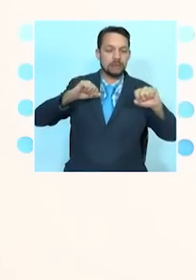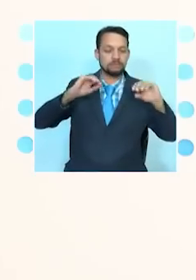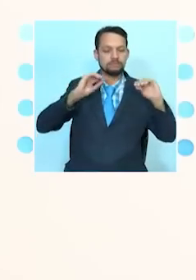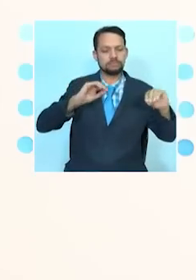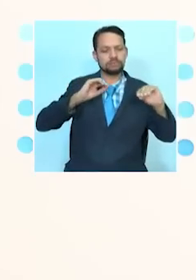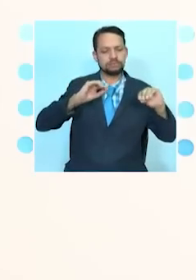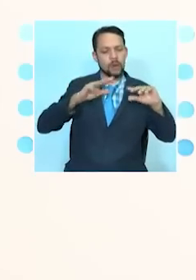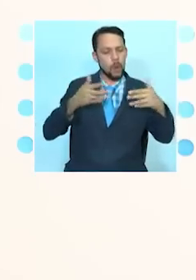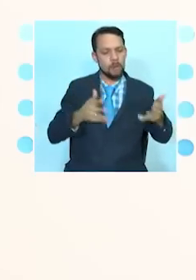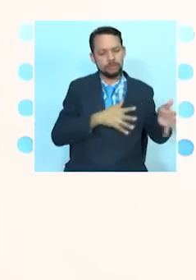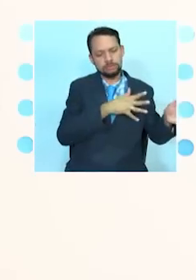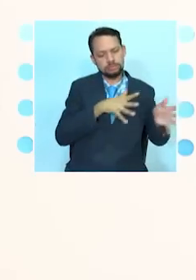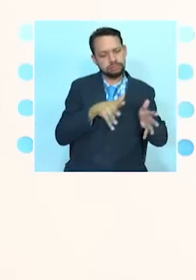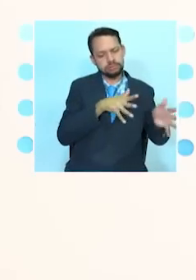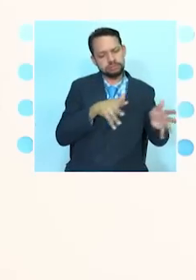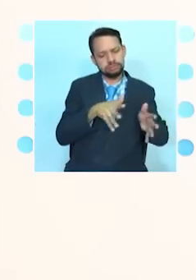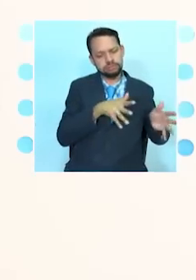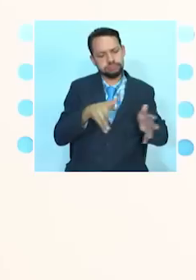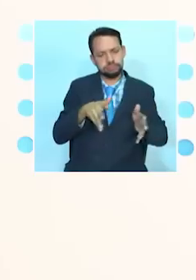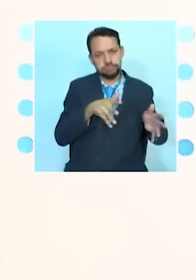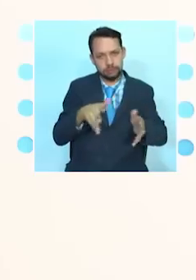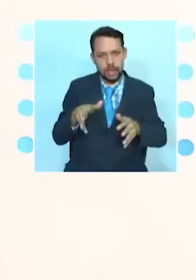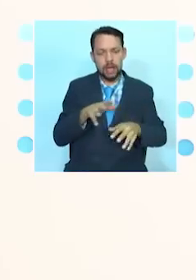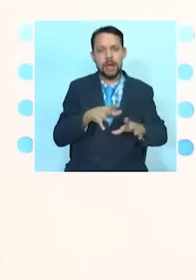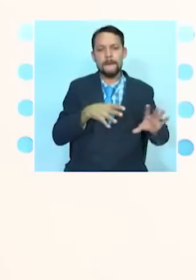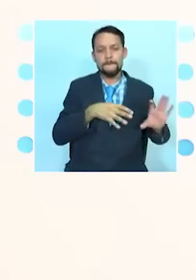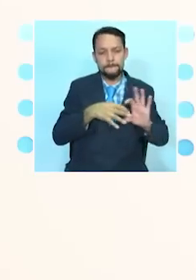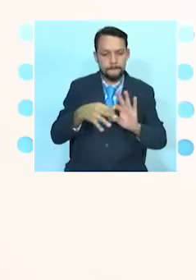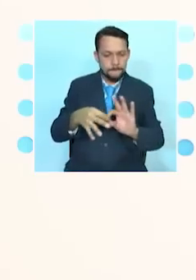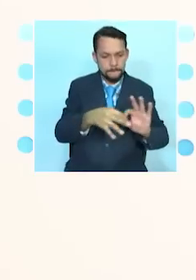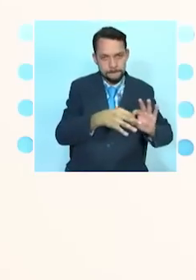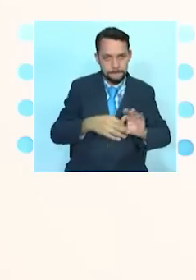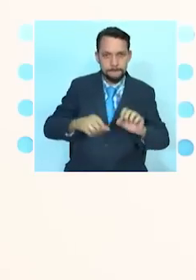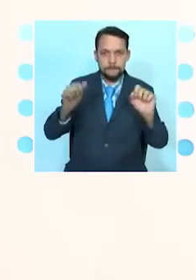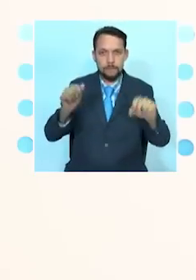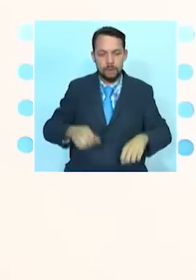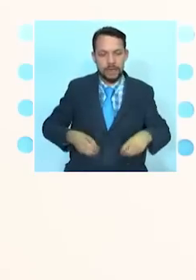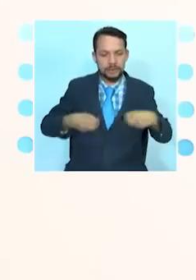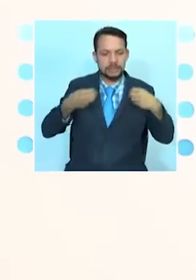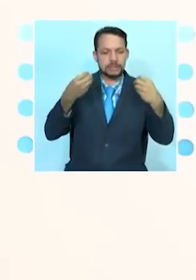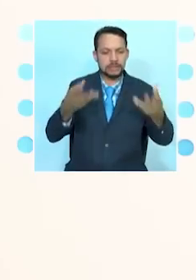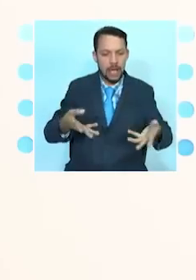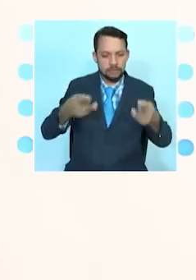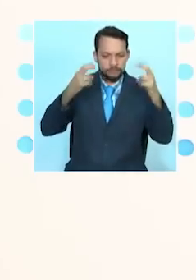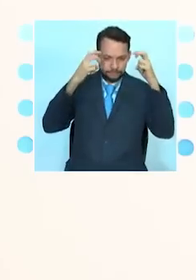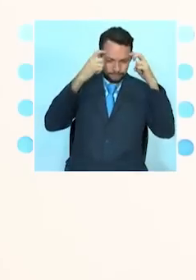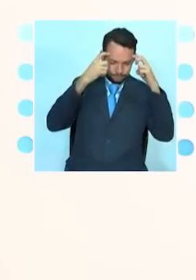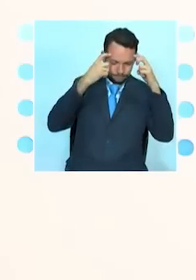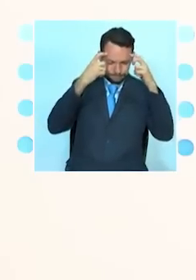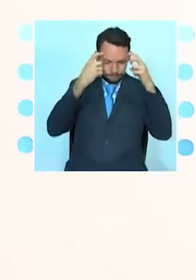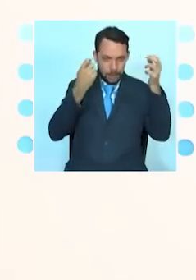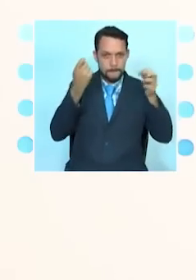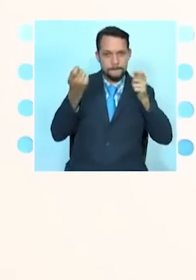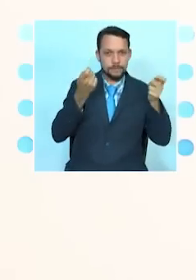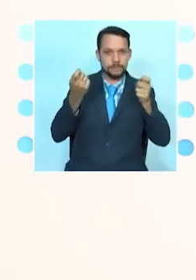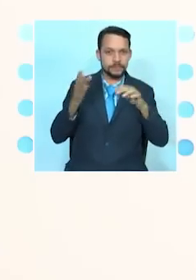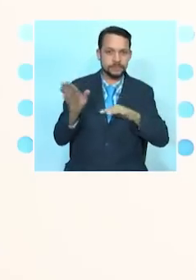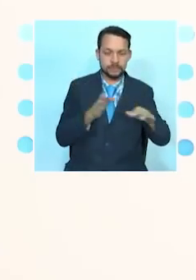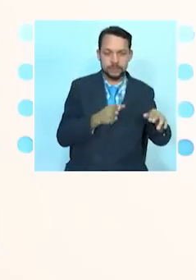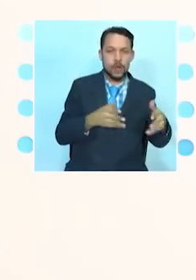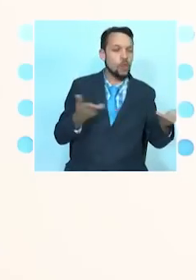Educación para poder entregar sabiduría a través de estos libros este libro lo pueden encontrar